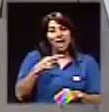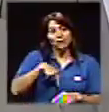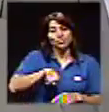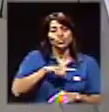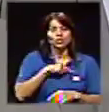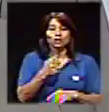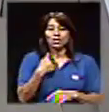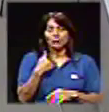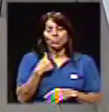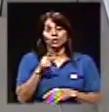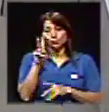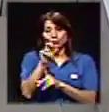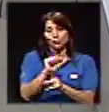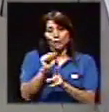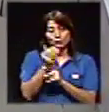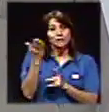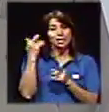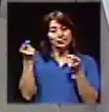como usted muy bien lo ilustró.